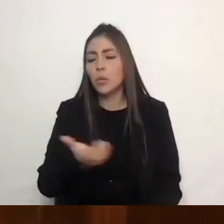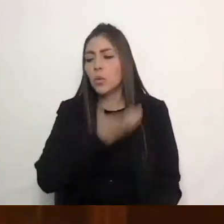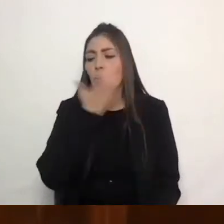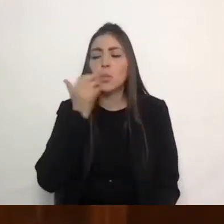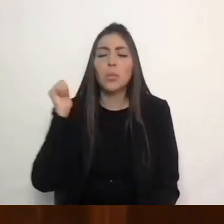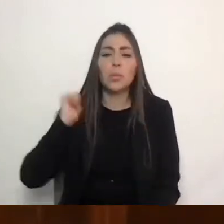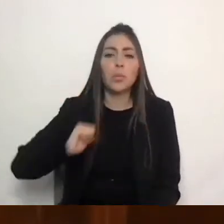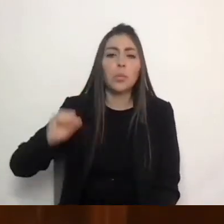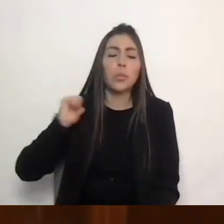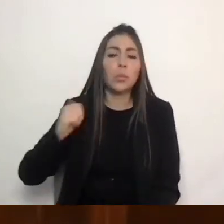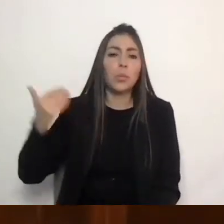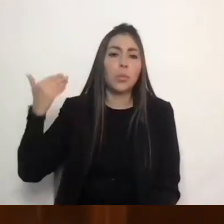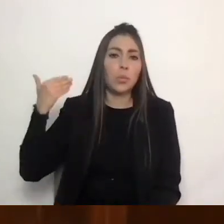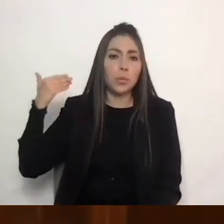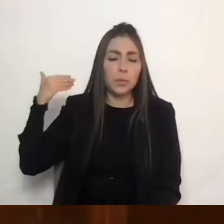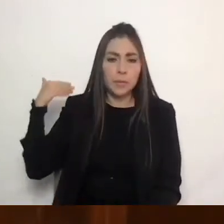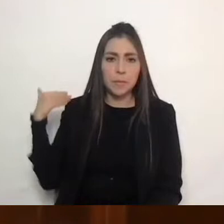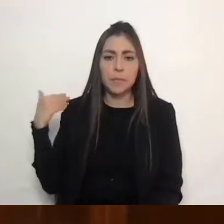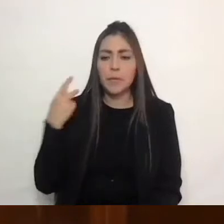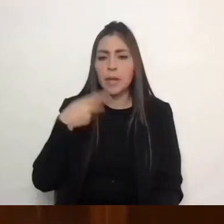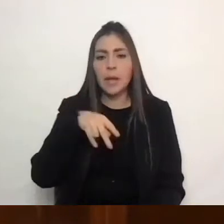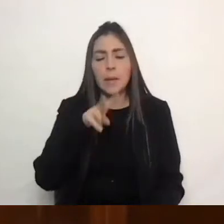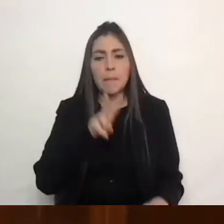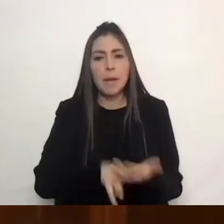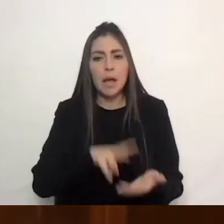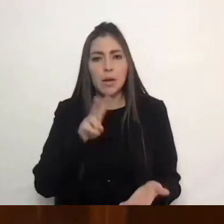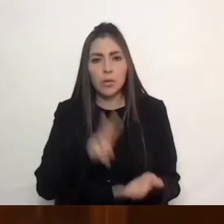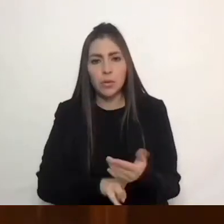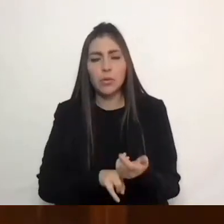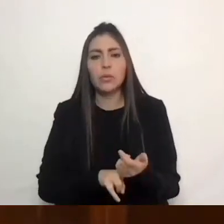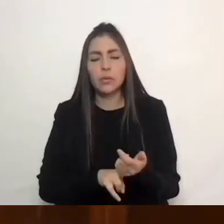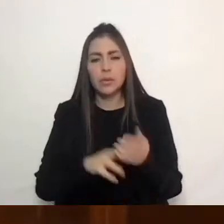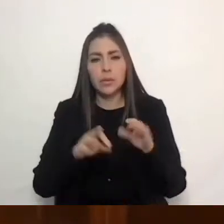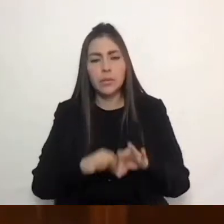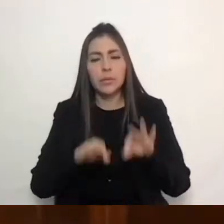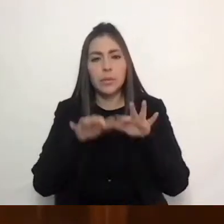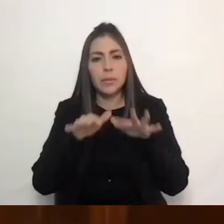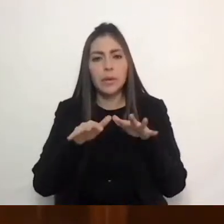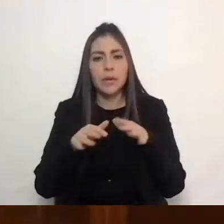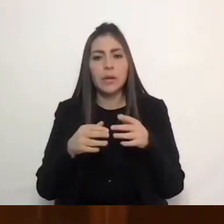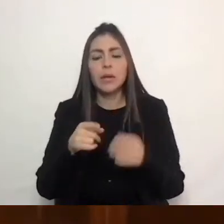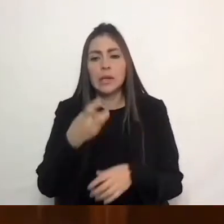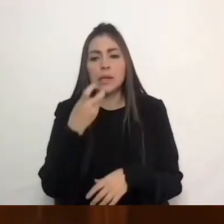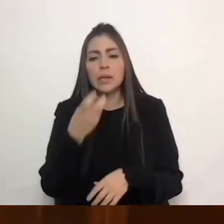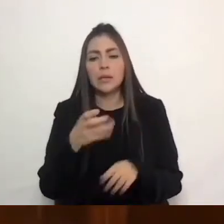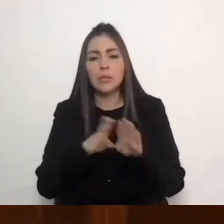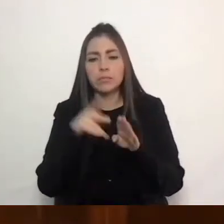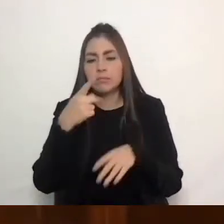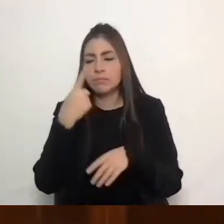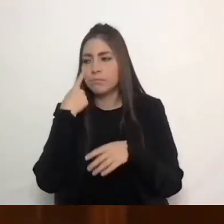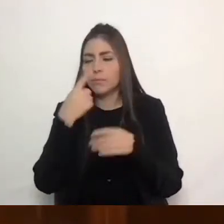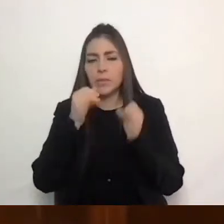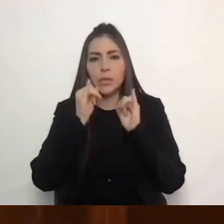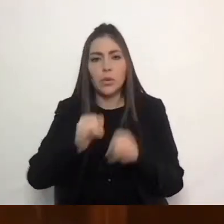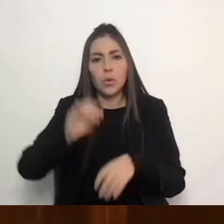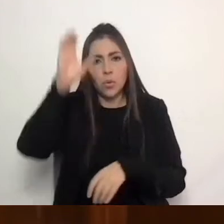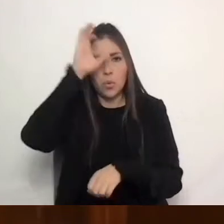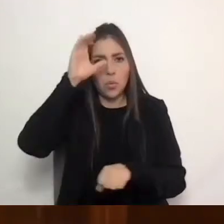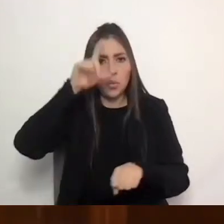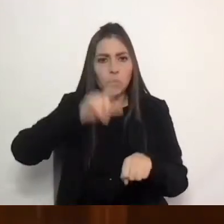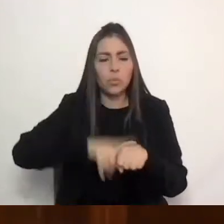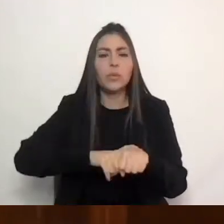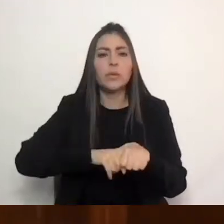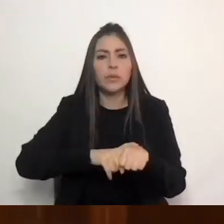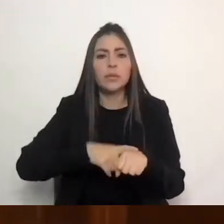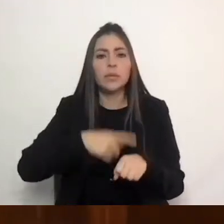ancestral, por su valor estético, emblemático, como símbolo de identidad cultural, por su impacto